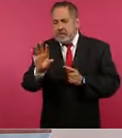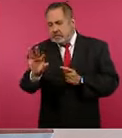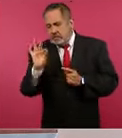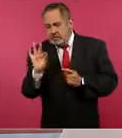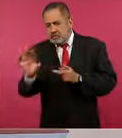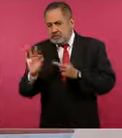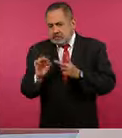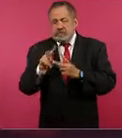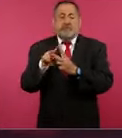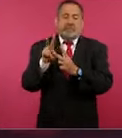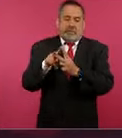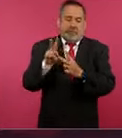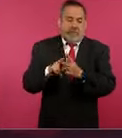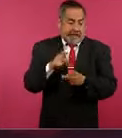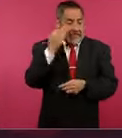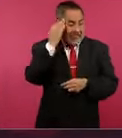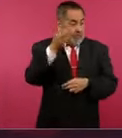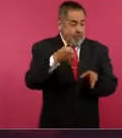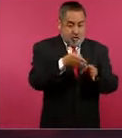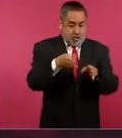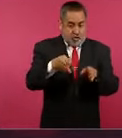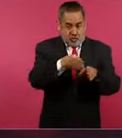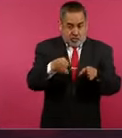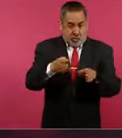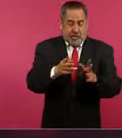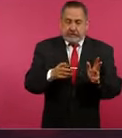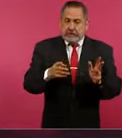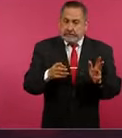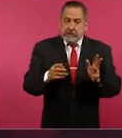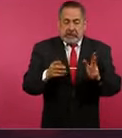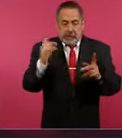en ese tiempo.